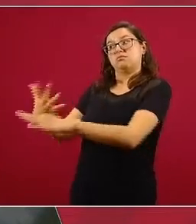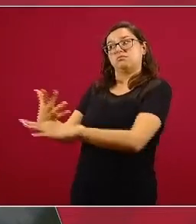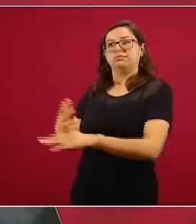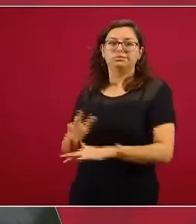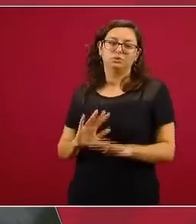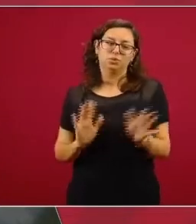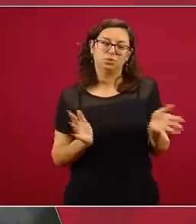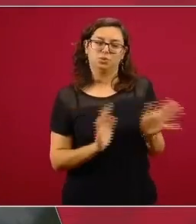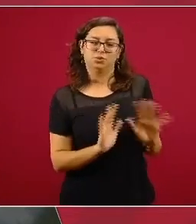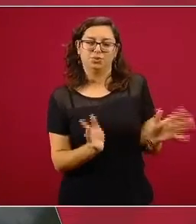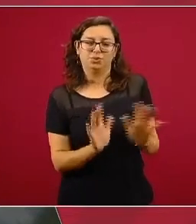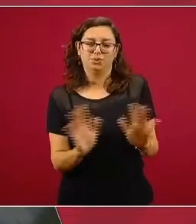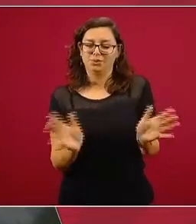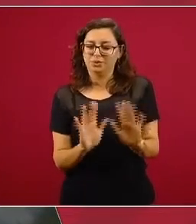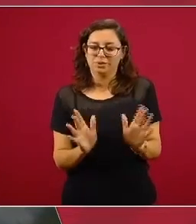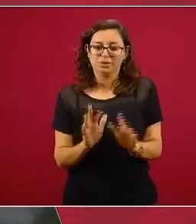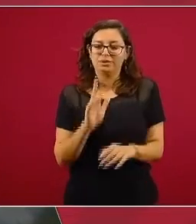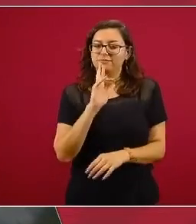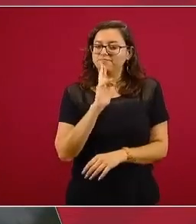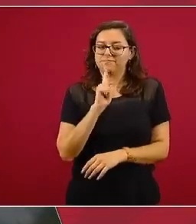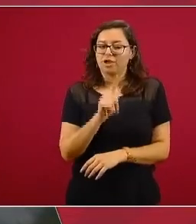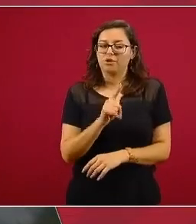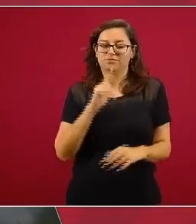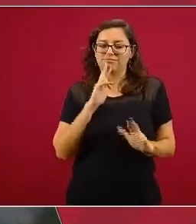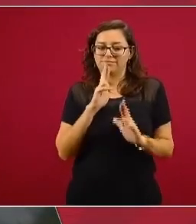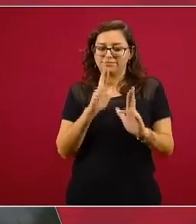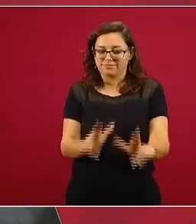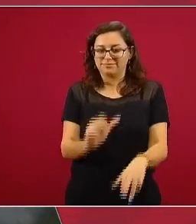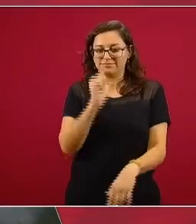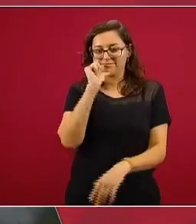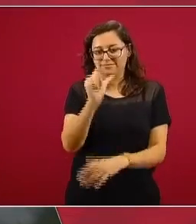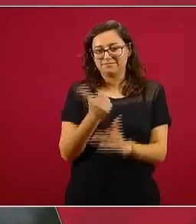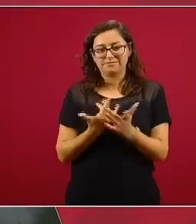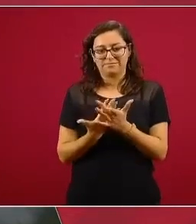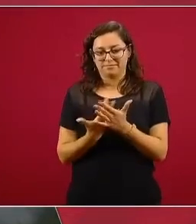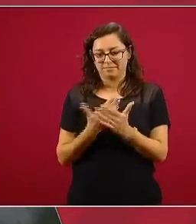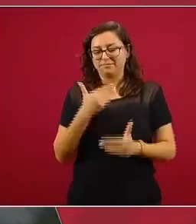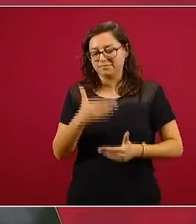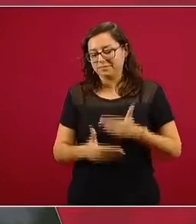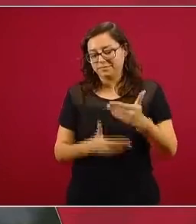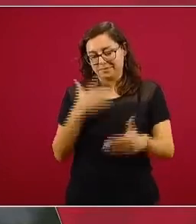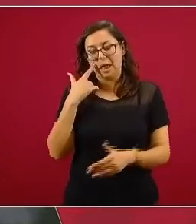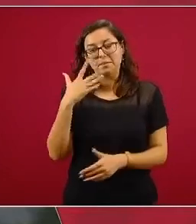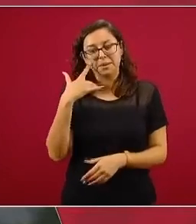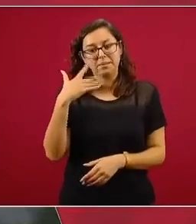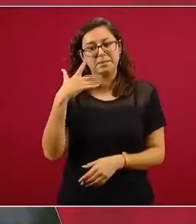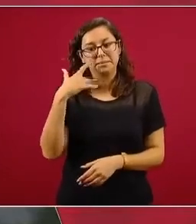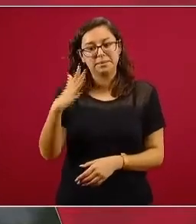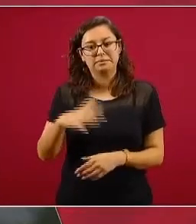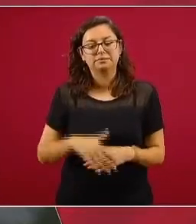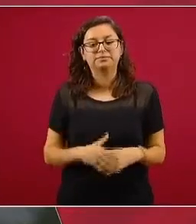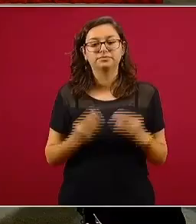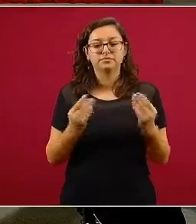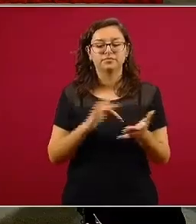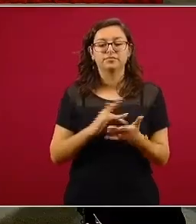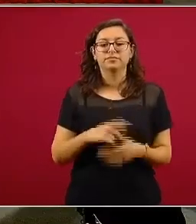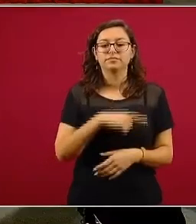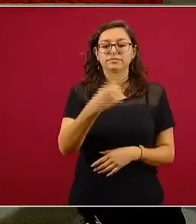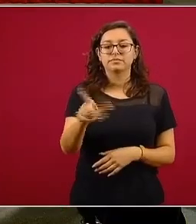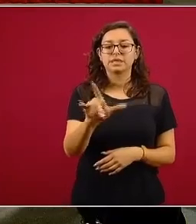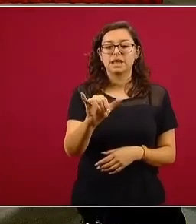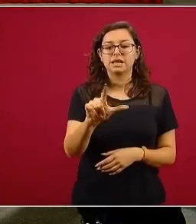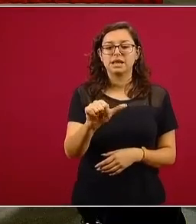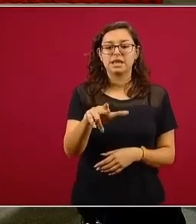de muchas variables, mejor nos esperamos a ir precisando esto. Muchas gracias. Liliana Noble, Pulso